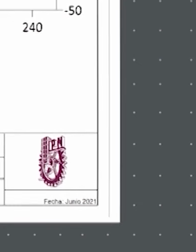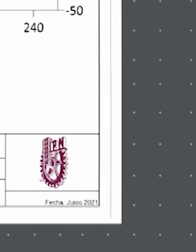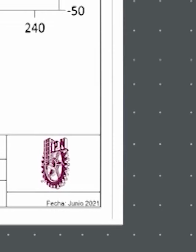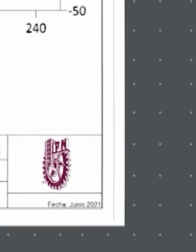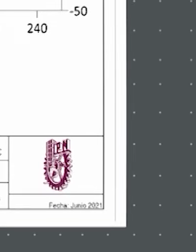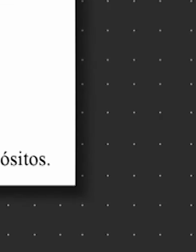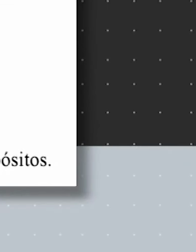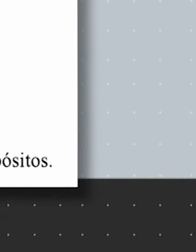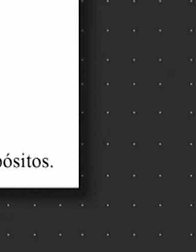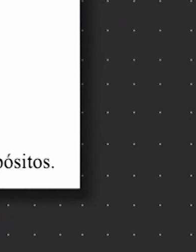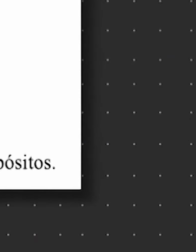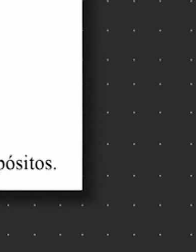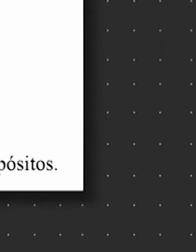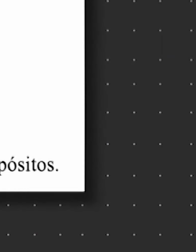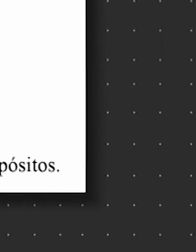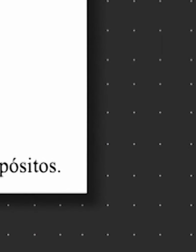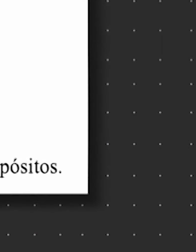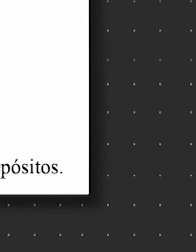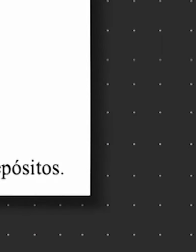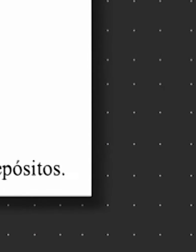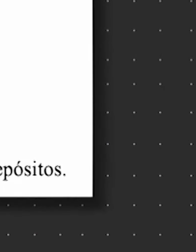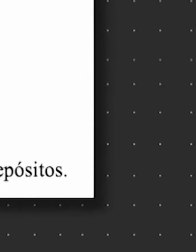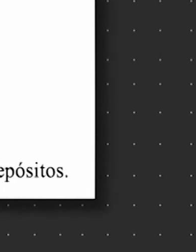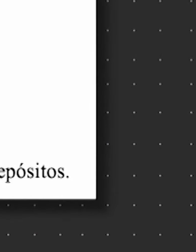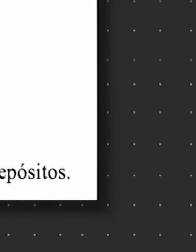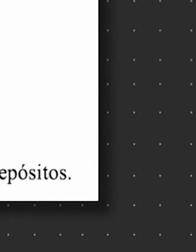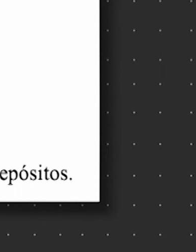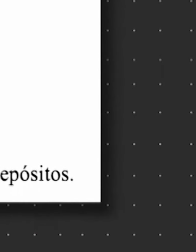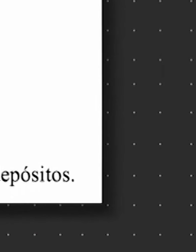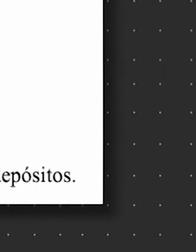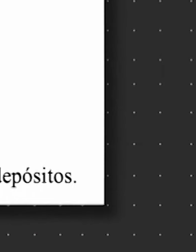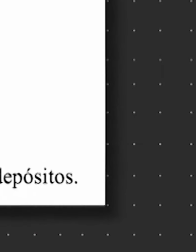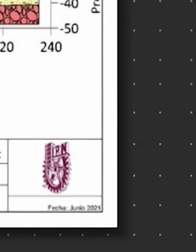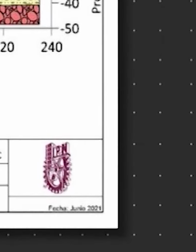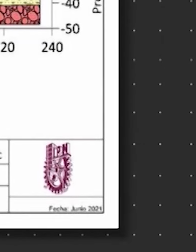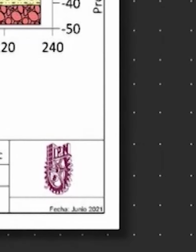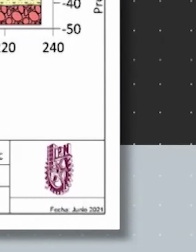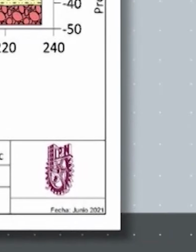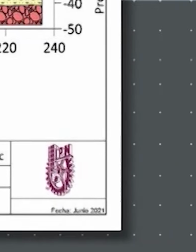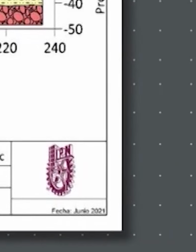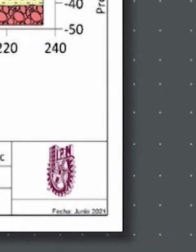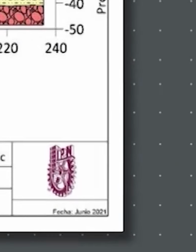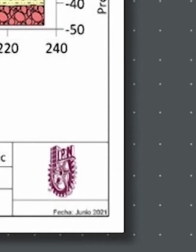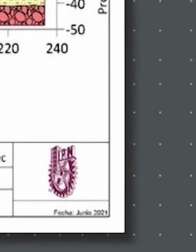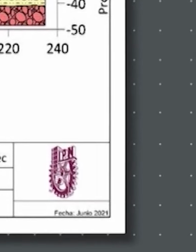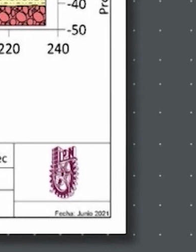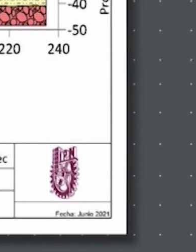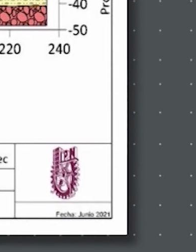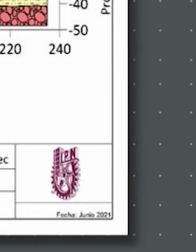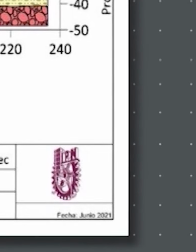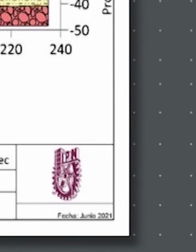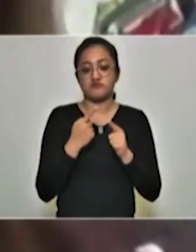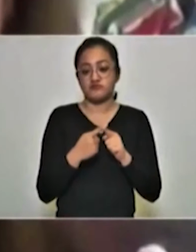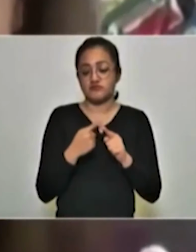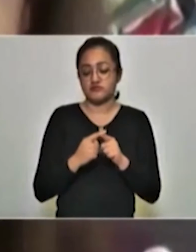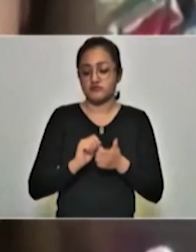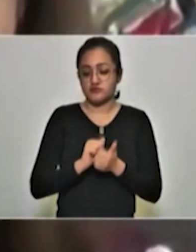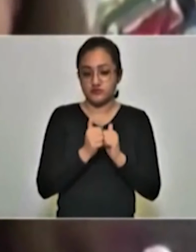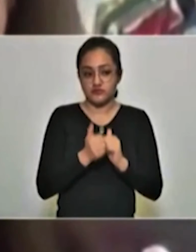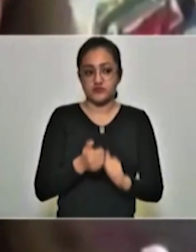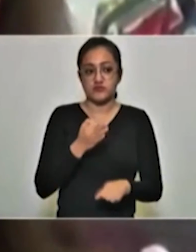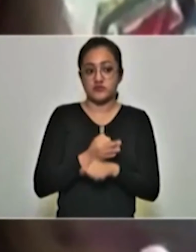falta de comunicación entre los diversos actores, ya que en cuatro ocasiones les cambiaron de enlace de comunicación.